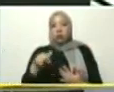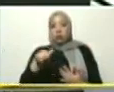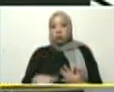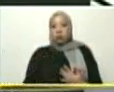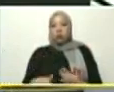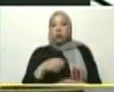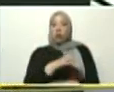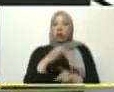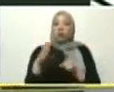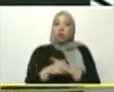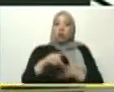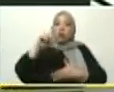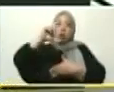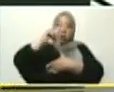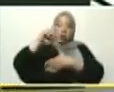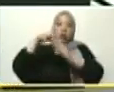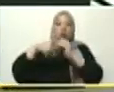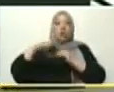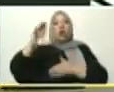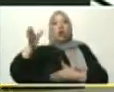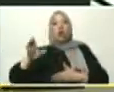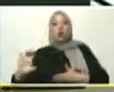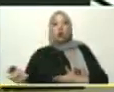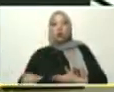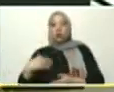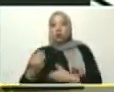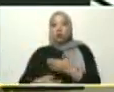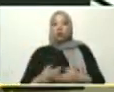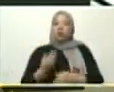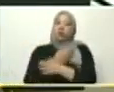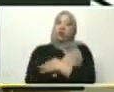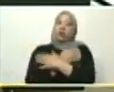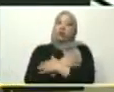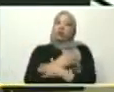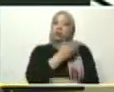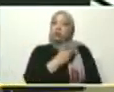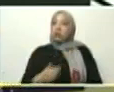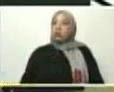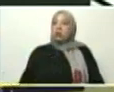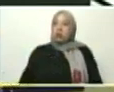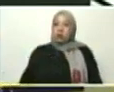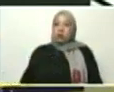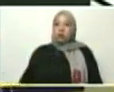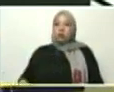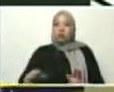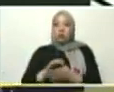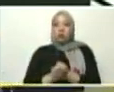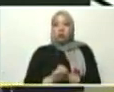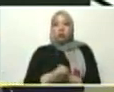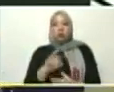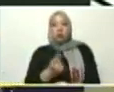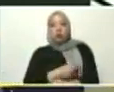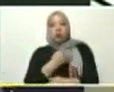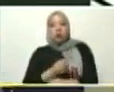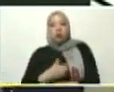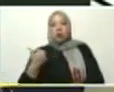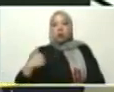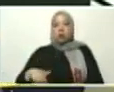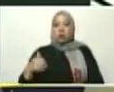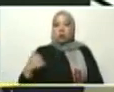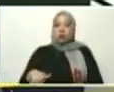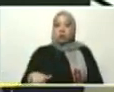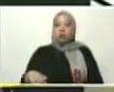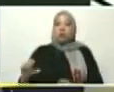Unión Cultural de América Latina y el Caribe. Realmente felicito al presidente Alberto Fernández de Argentina porque